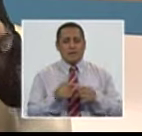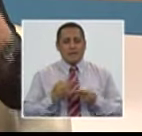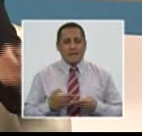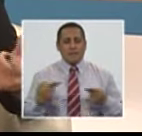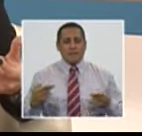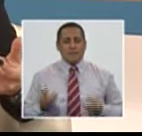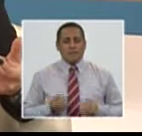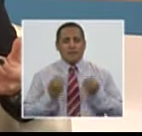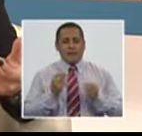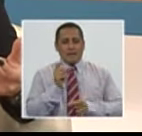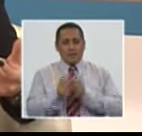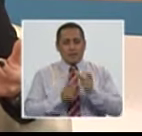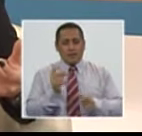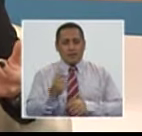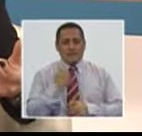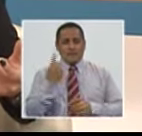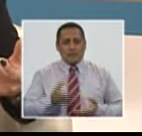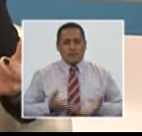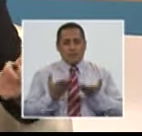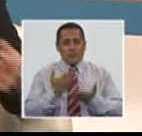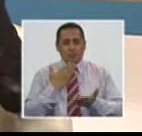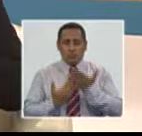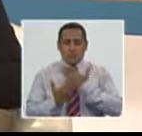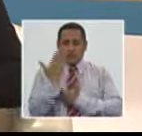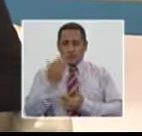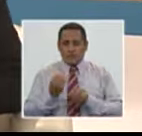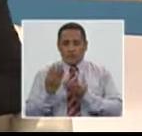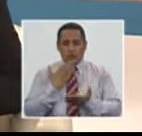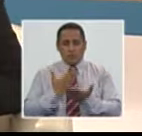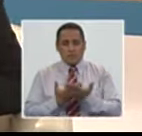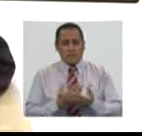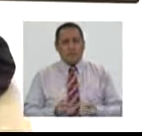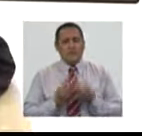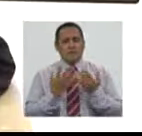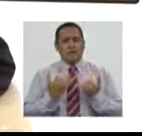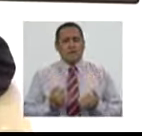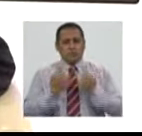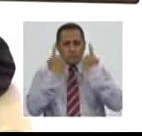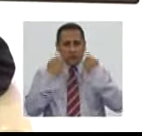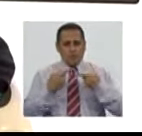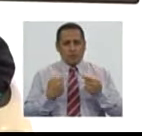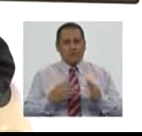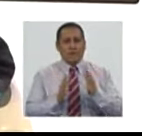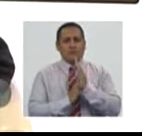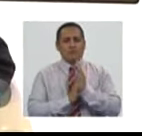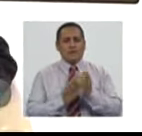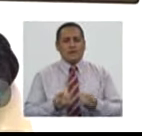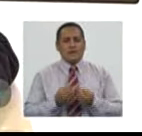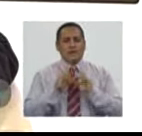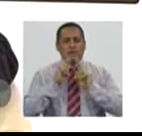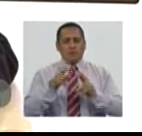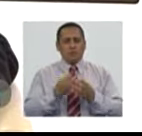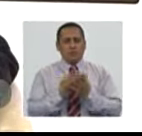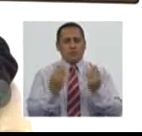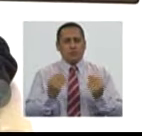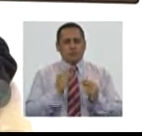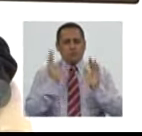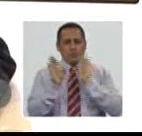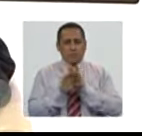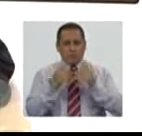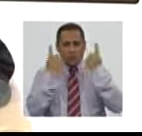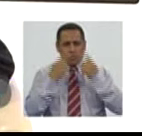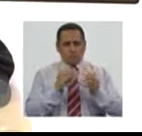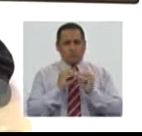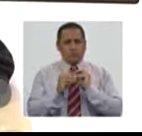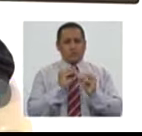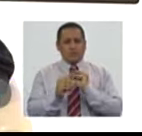herramienta para los ciudadanos al alcance Felipe Buenos días Buenos días Rocío en realidad esto es una iniciativa de la defensoría del pueblo que responde mucho con